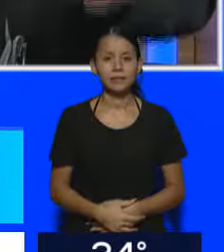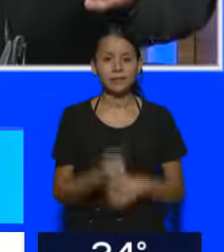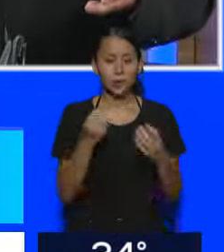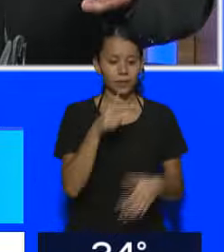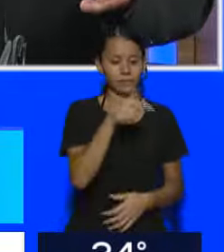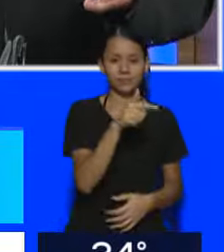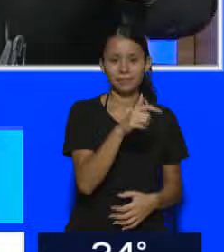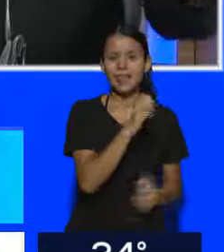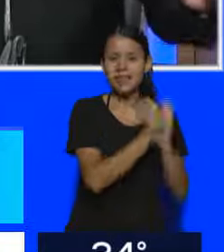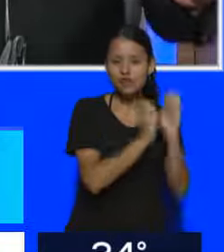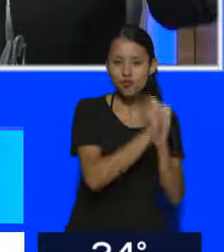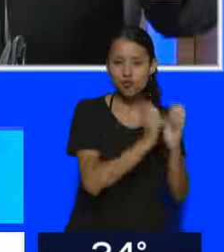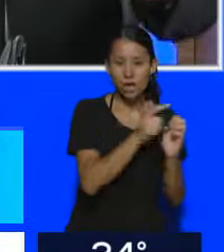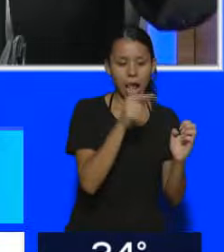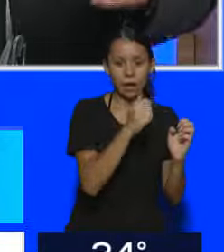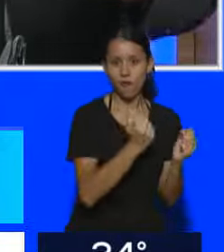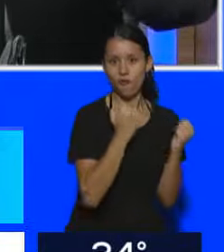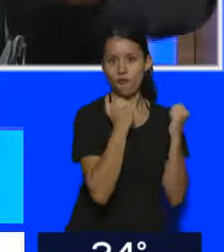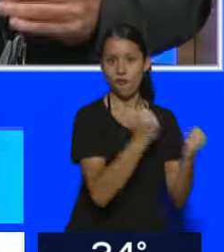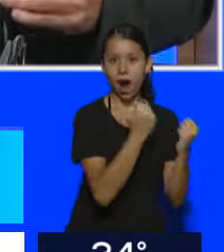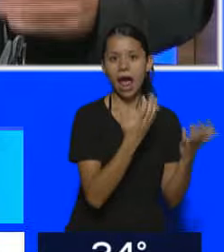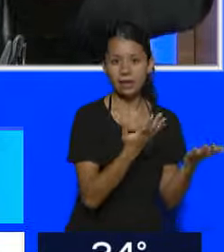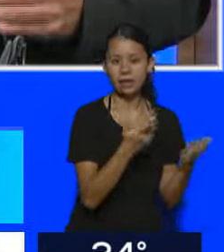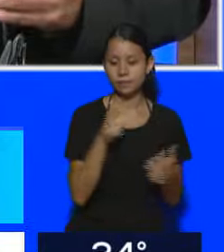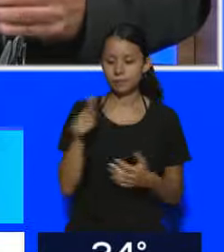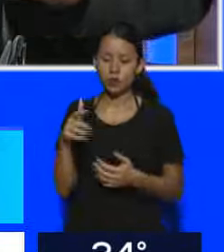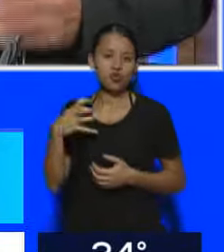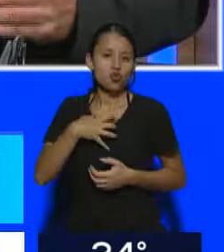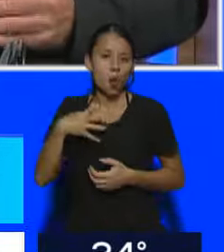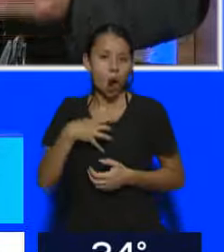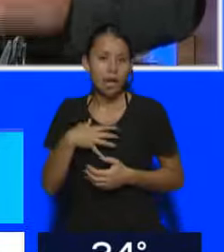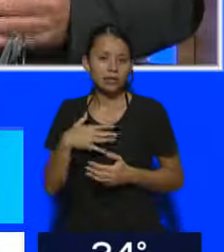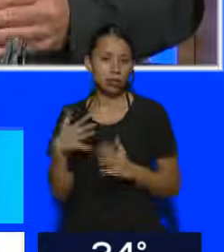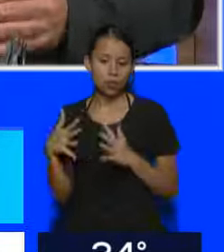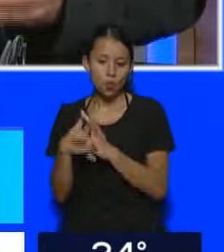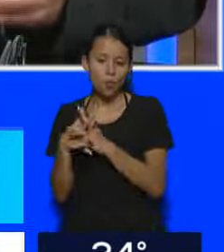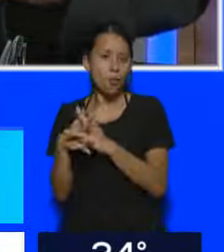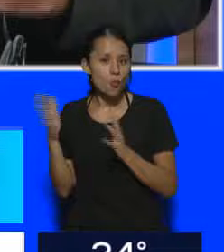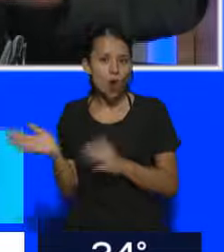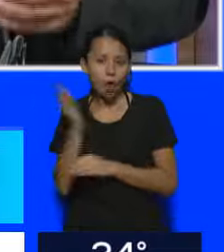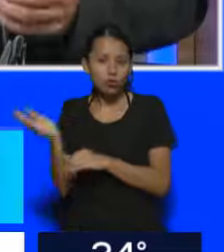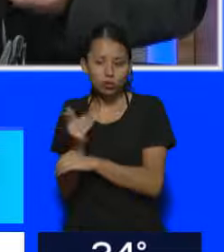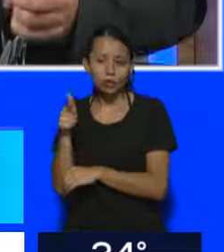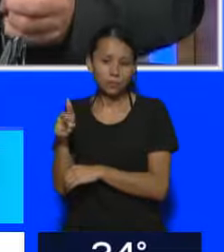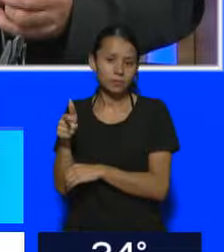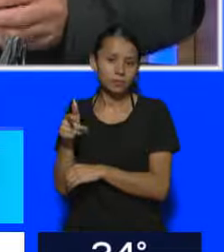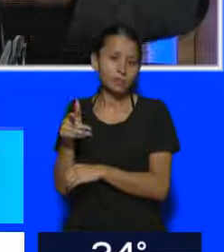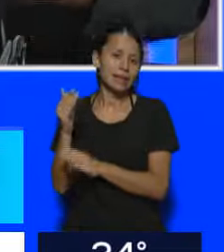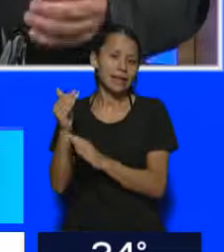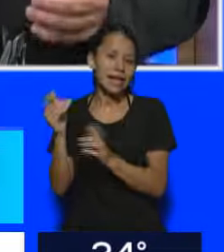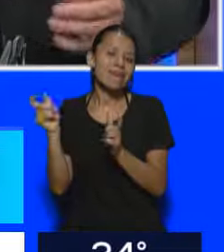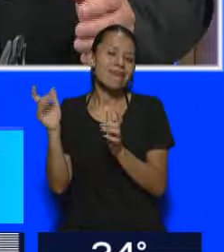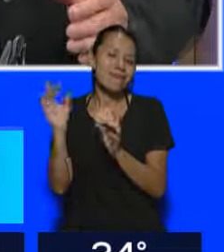sector con mucha fuerza, el sector industrial, y un sector más débil que es el sector productor y que indudablemente necesita